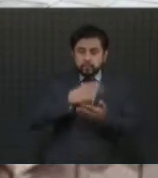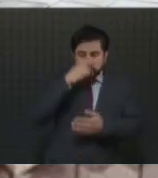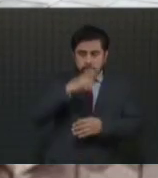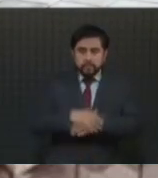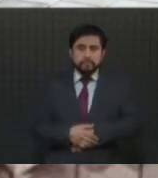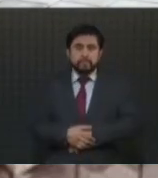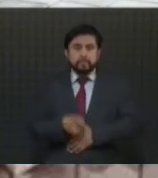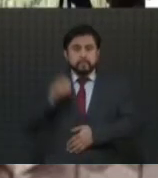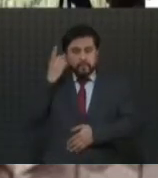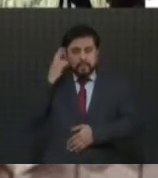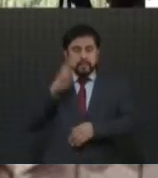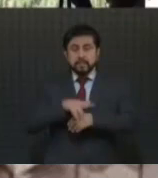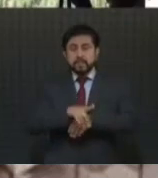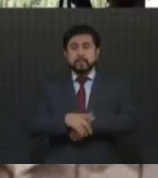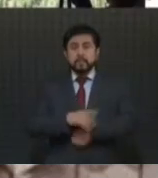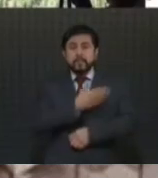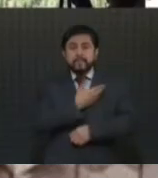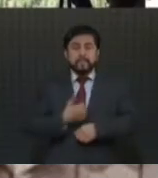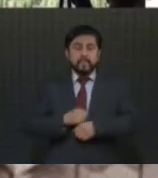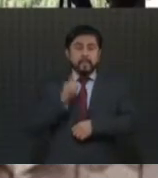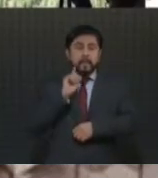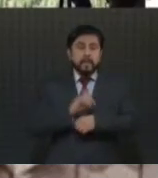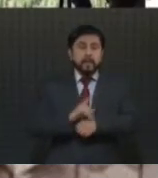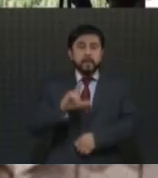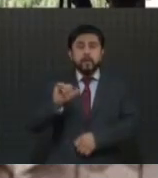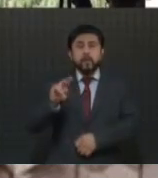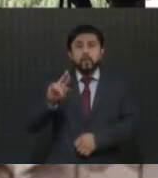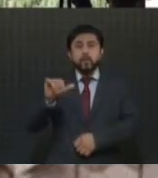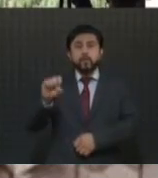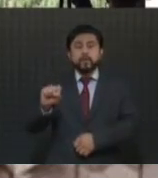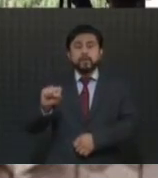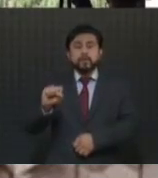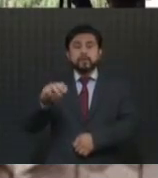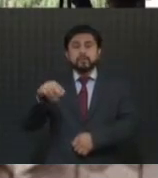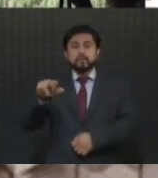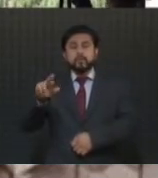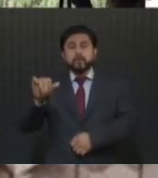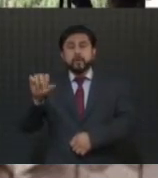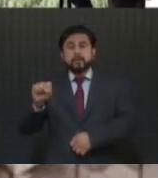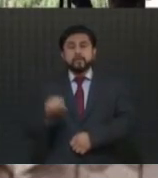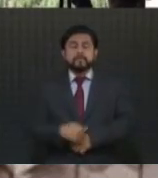CAMI Las Pleyades, AC, licenciada Lourdes Morales González.